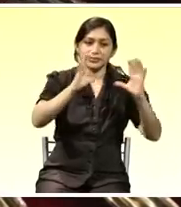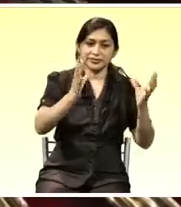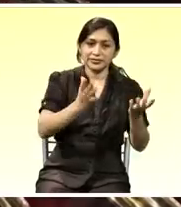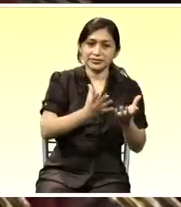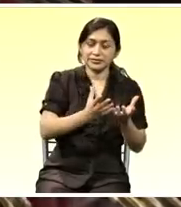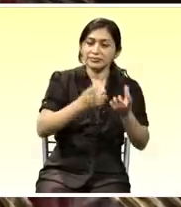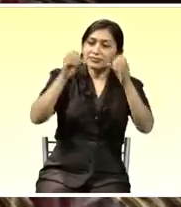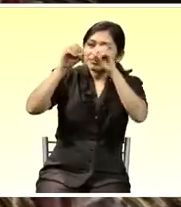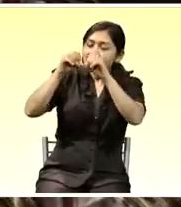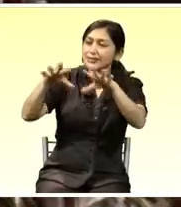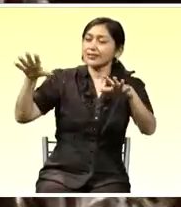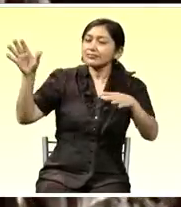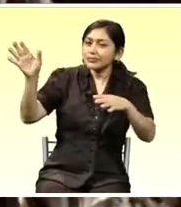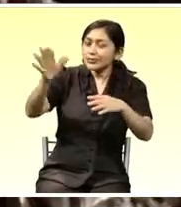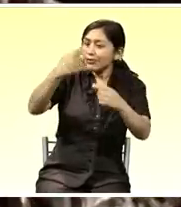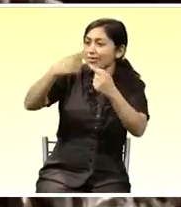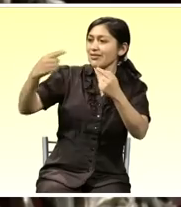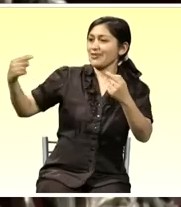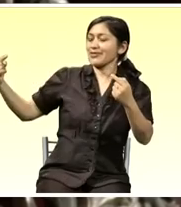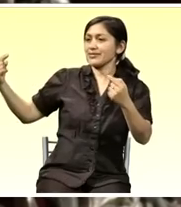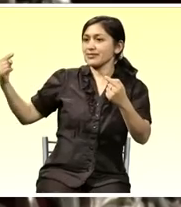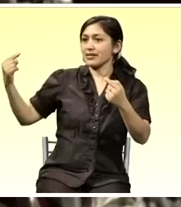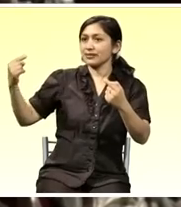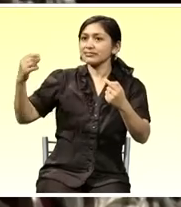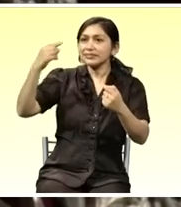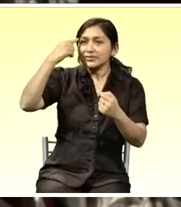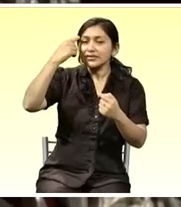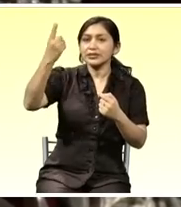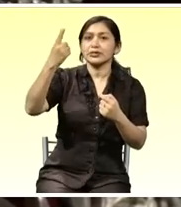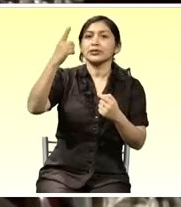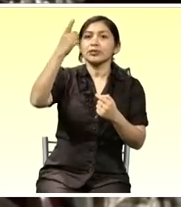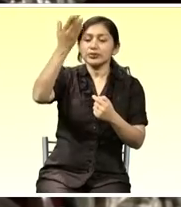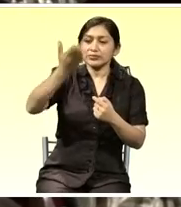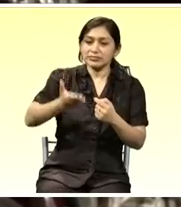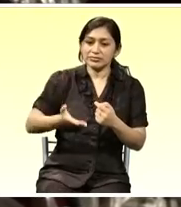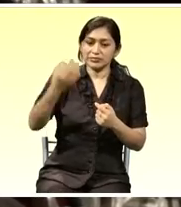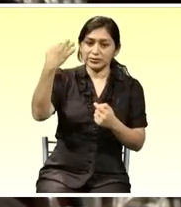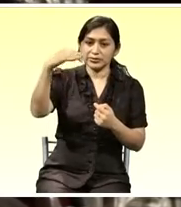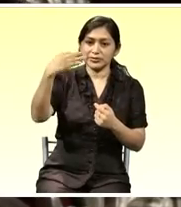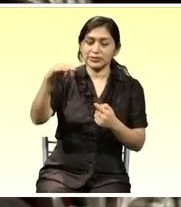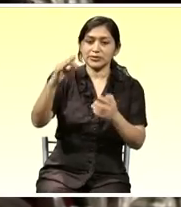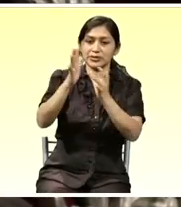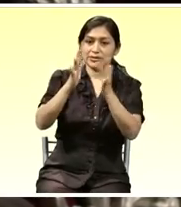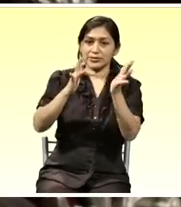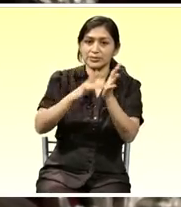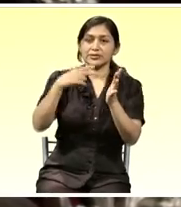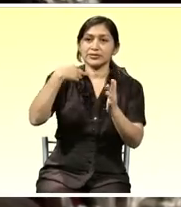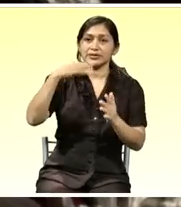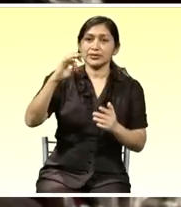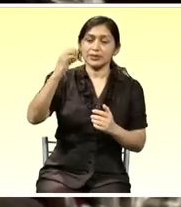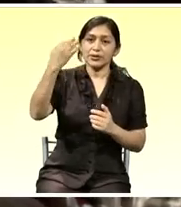todo lo visible y lo invisible. Creo en un solo Señor, Jesucristo, Hijo único de